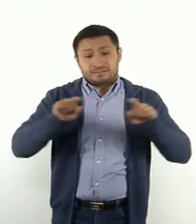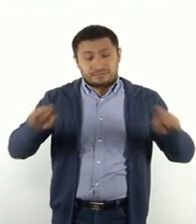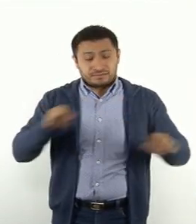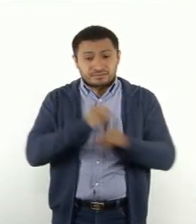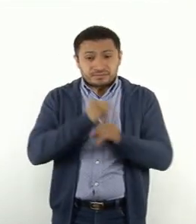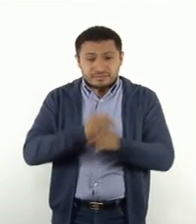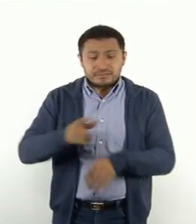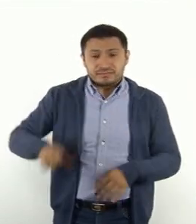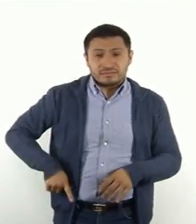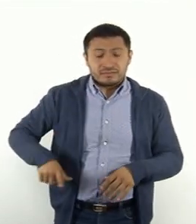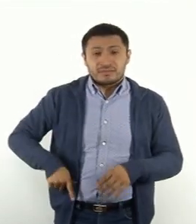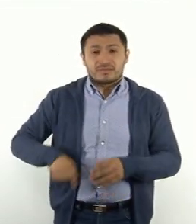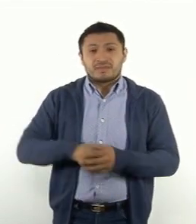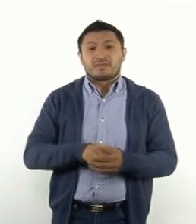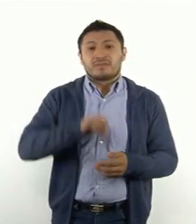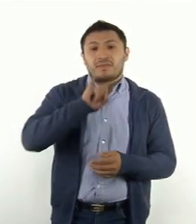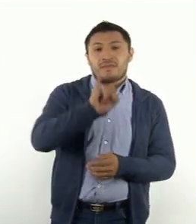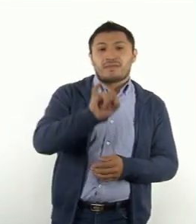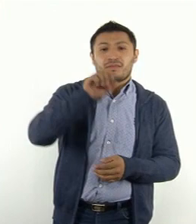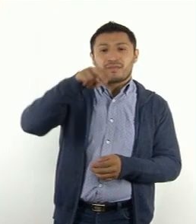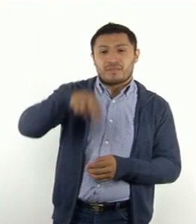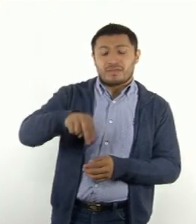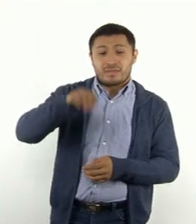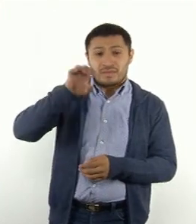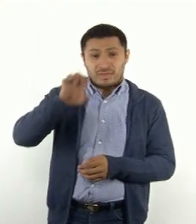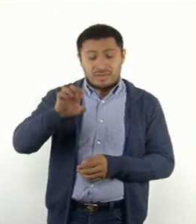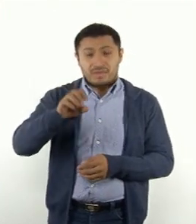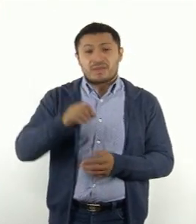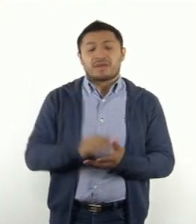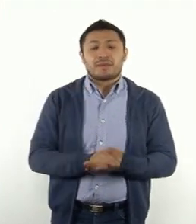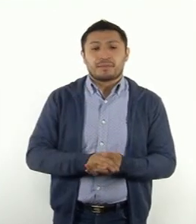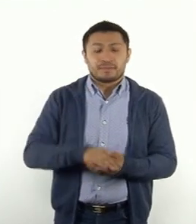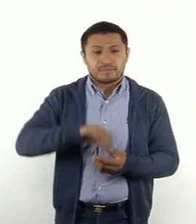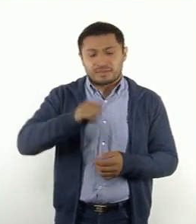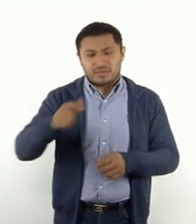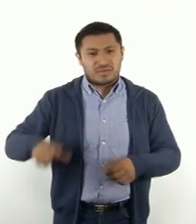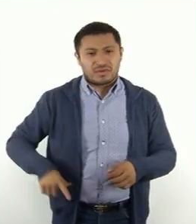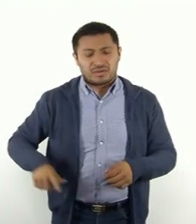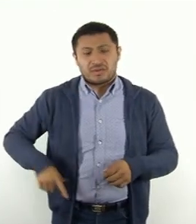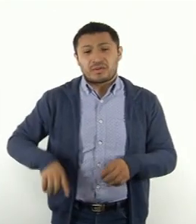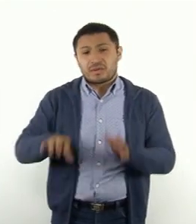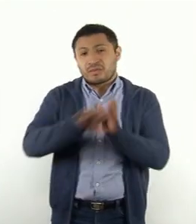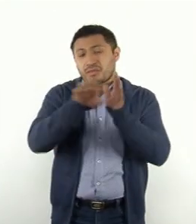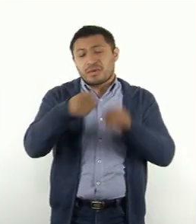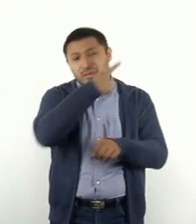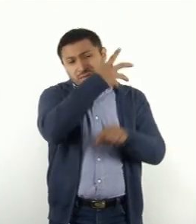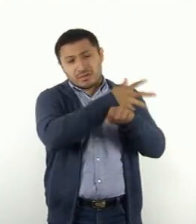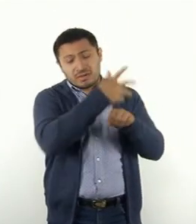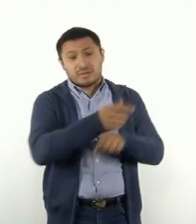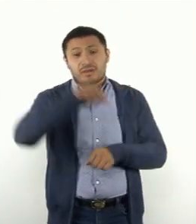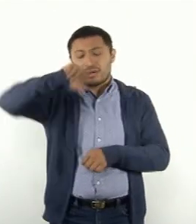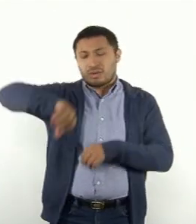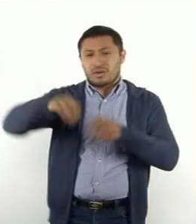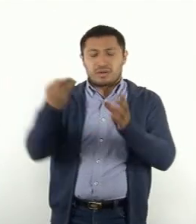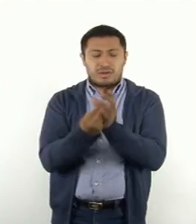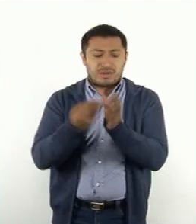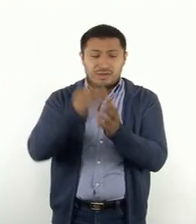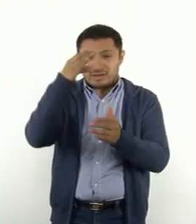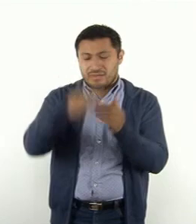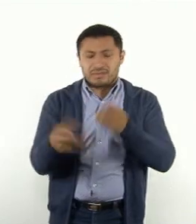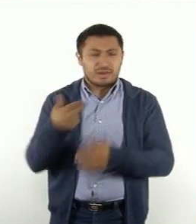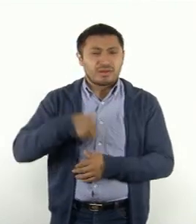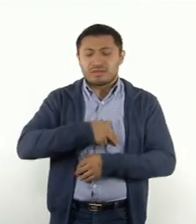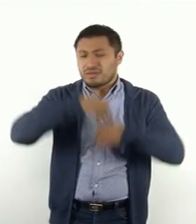Instituto Nacional Electoral y de otros gobiernos, como el estadounidense. Cerramos esta sesión seguros de haber logrado